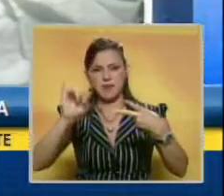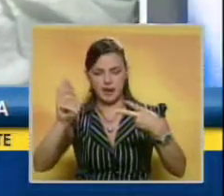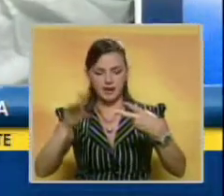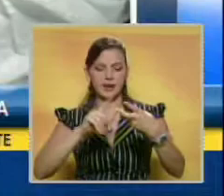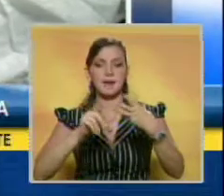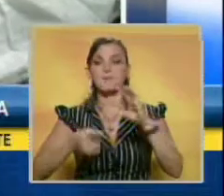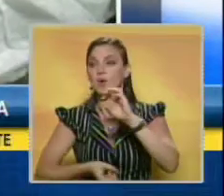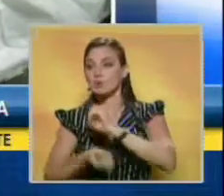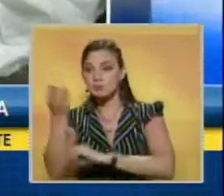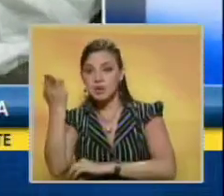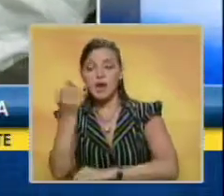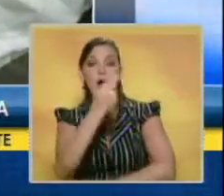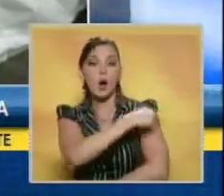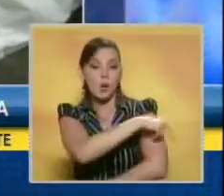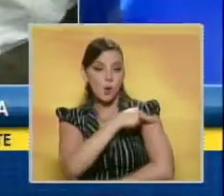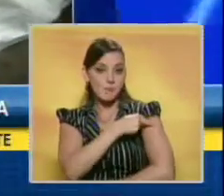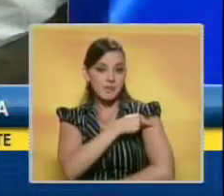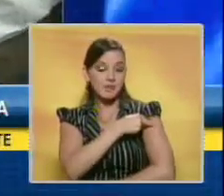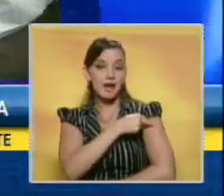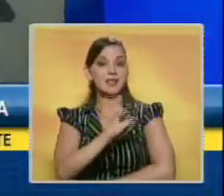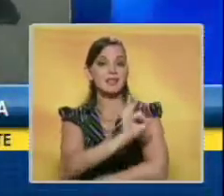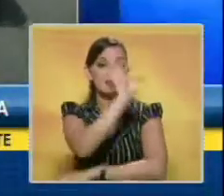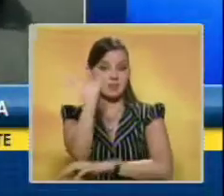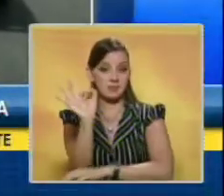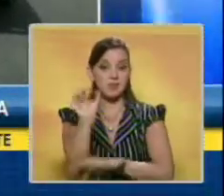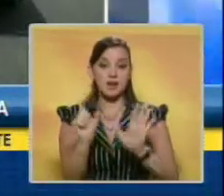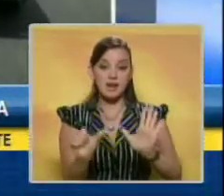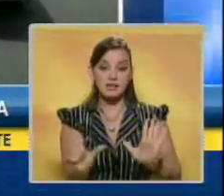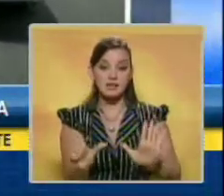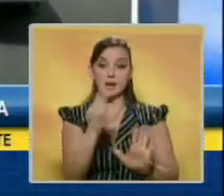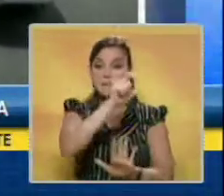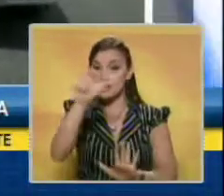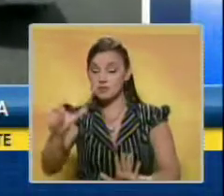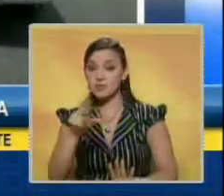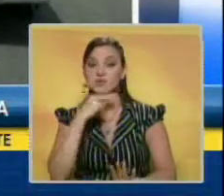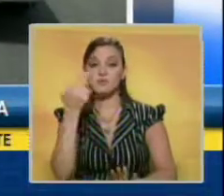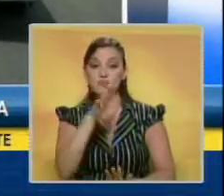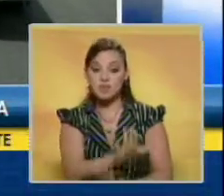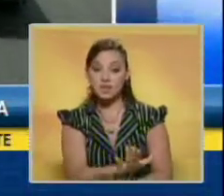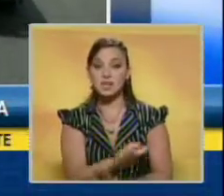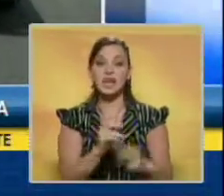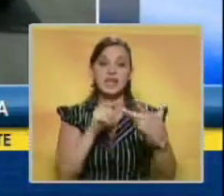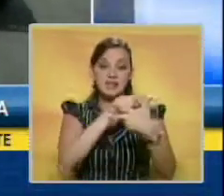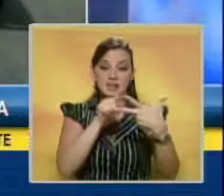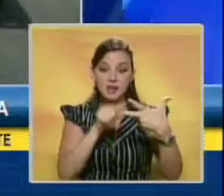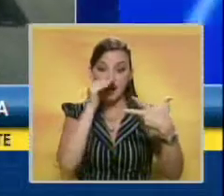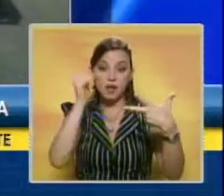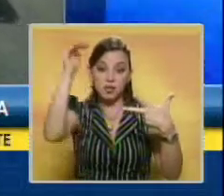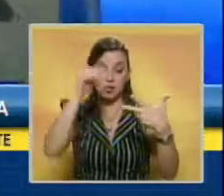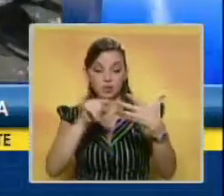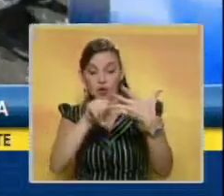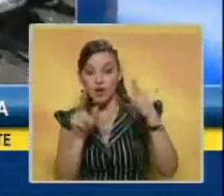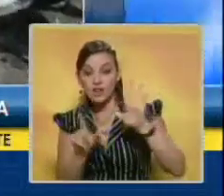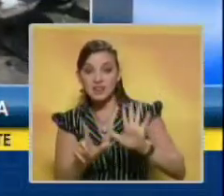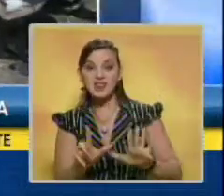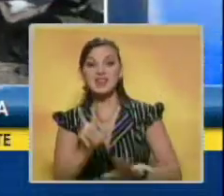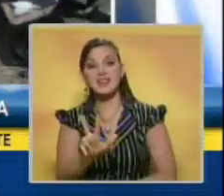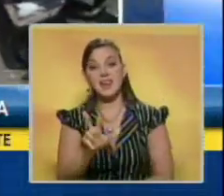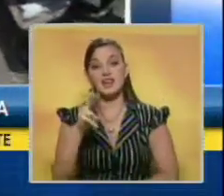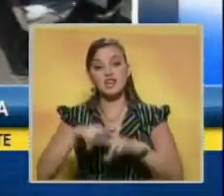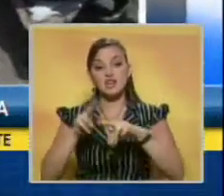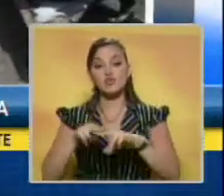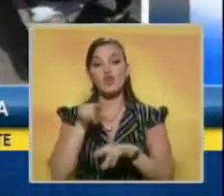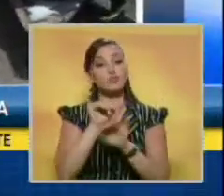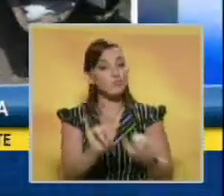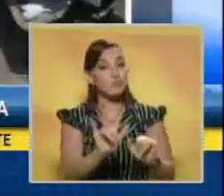Hospital Antonio María Pineda de Barquisimeto. Los 6 fallecidos, 3 adultos y 3 niños, eran parientes. Allegados pidieron